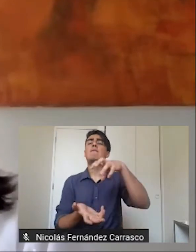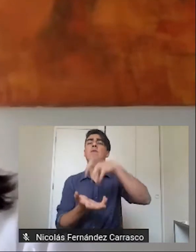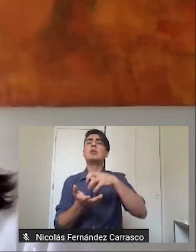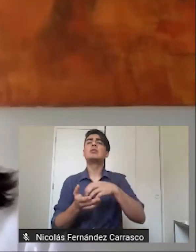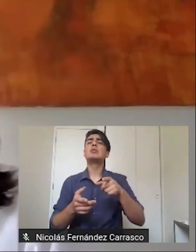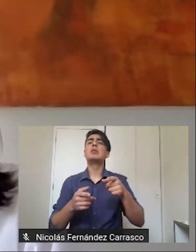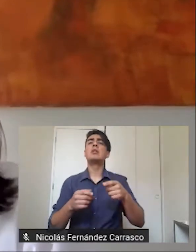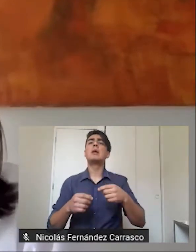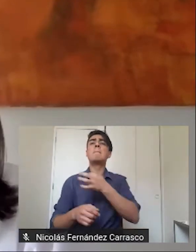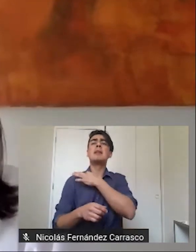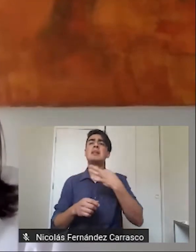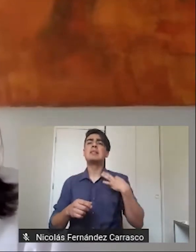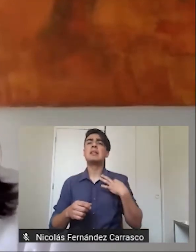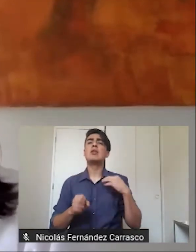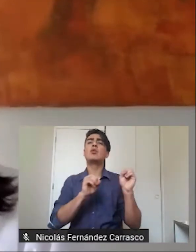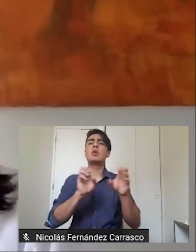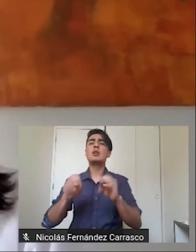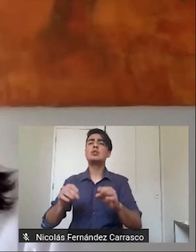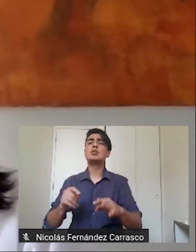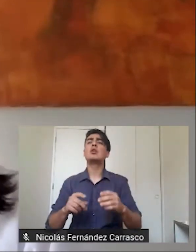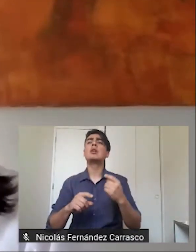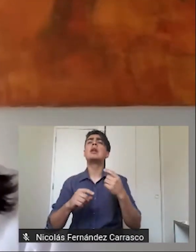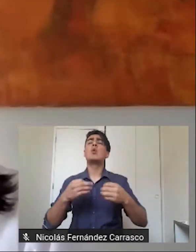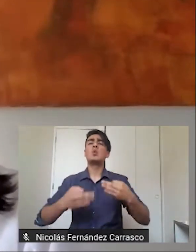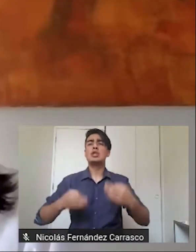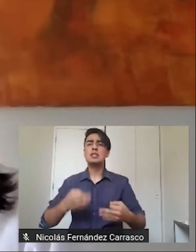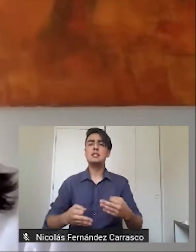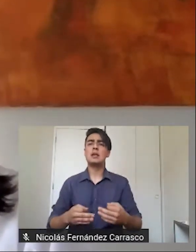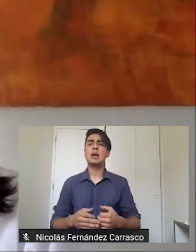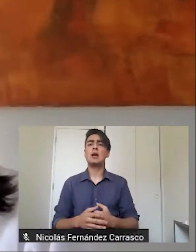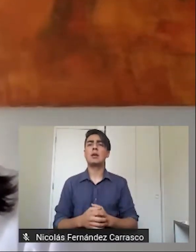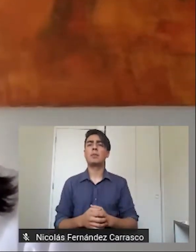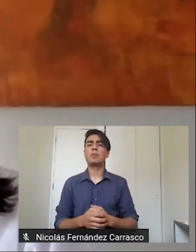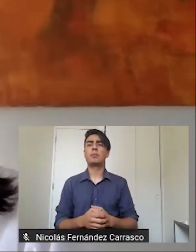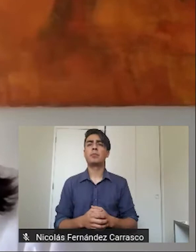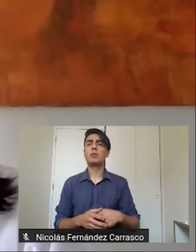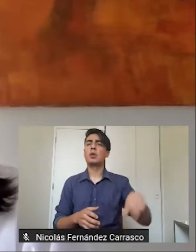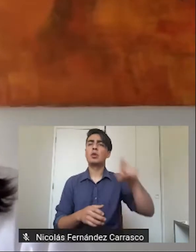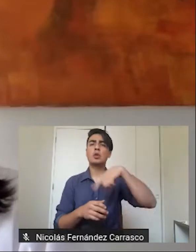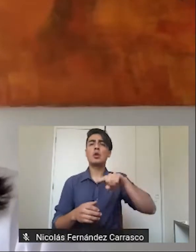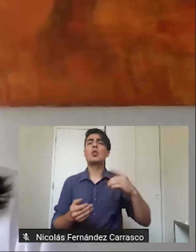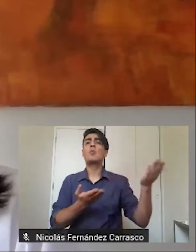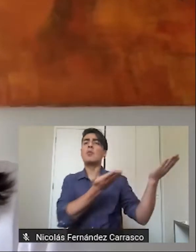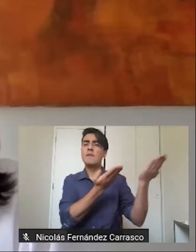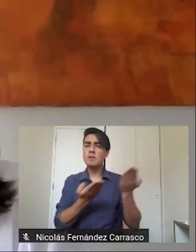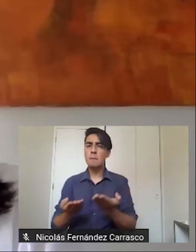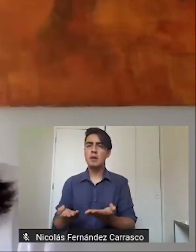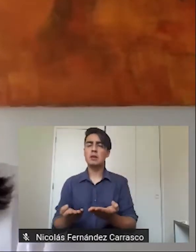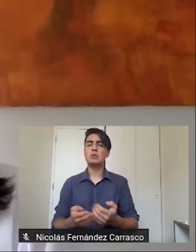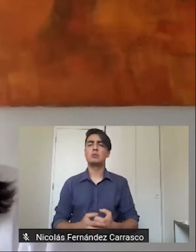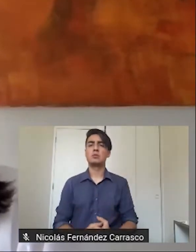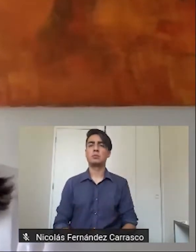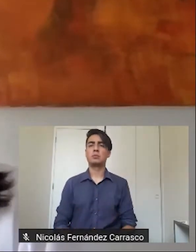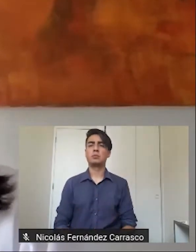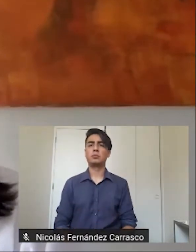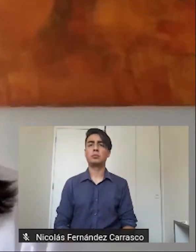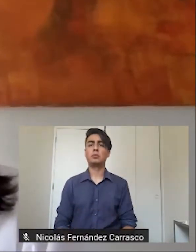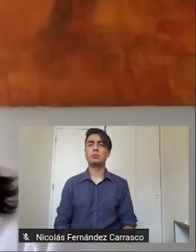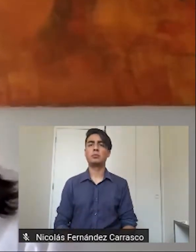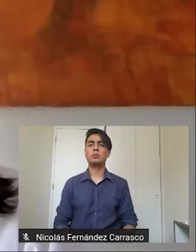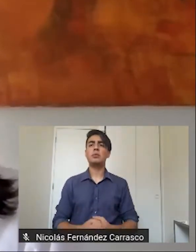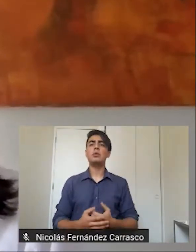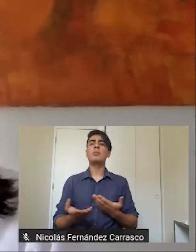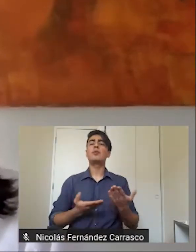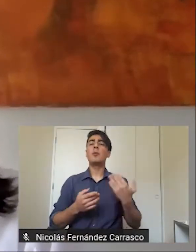encuentro que se alinea perfectamente con nuestro modelo educativo que hemos intentado relevar con